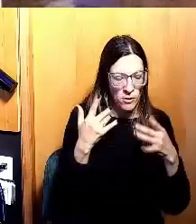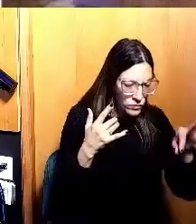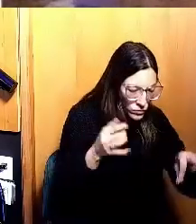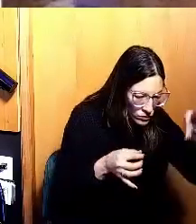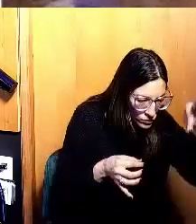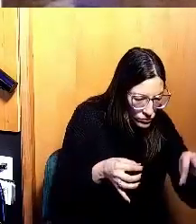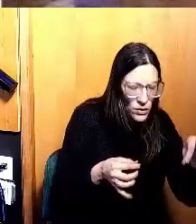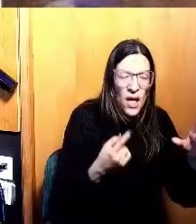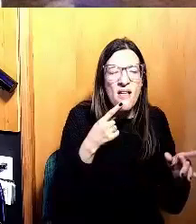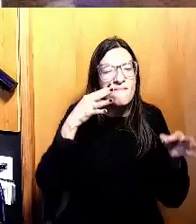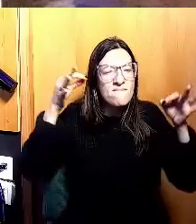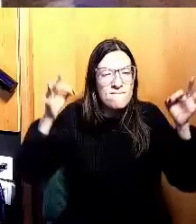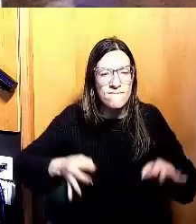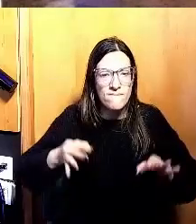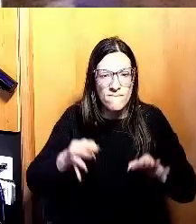hacemos una